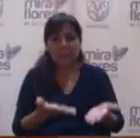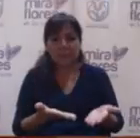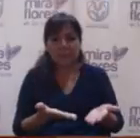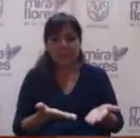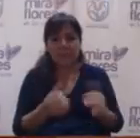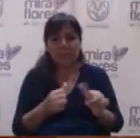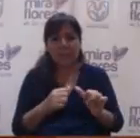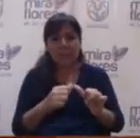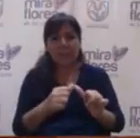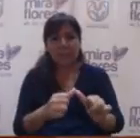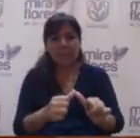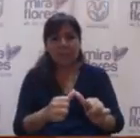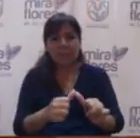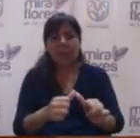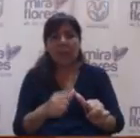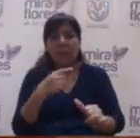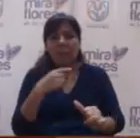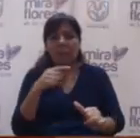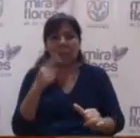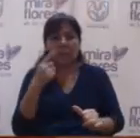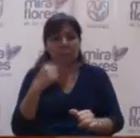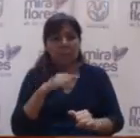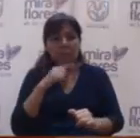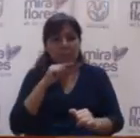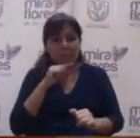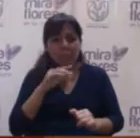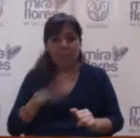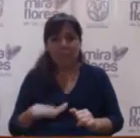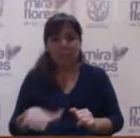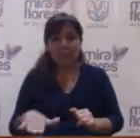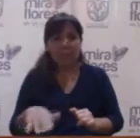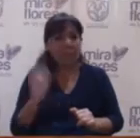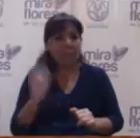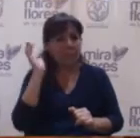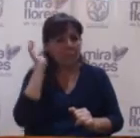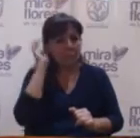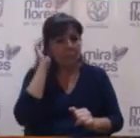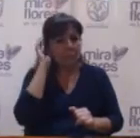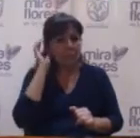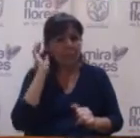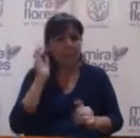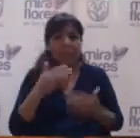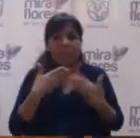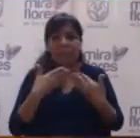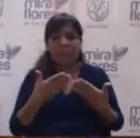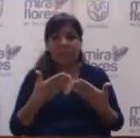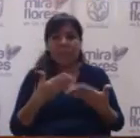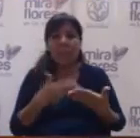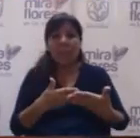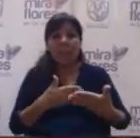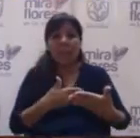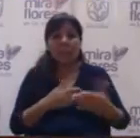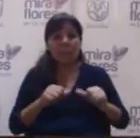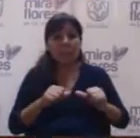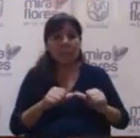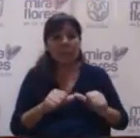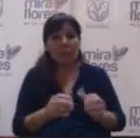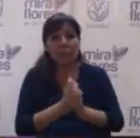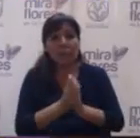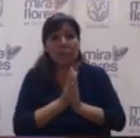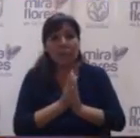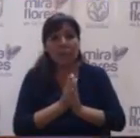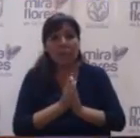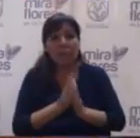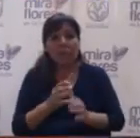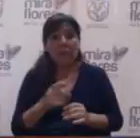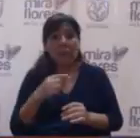continuar con la educación de nuestros niños de Miraflores. Gracias. Muy bien, antes de continuar con la sesión, le voy a pedir al señor Sousa que se sirva